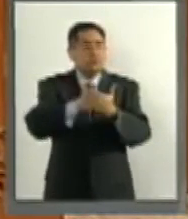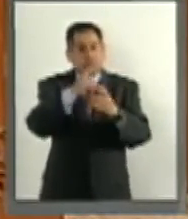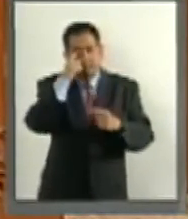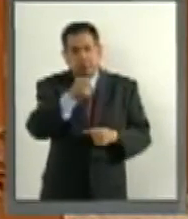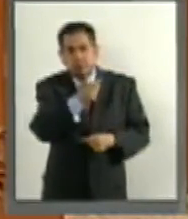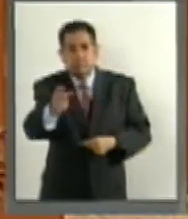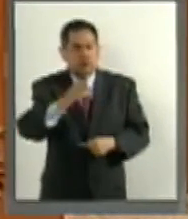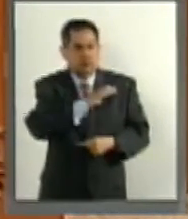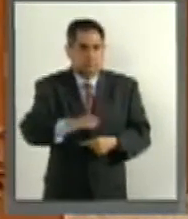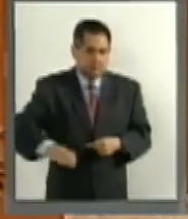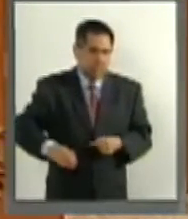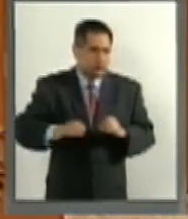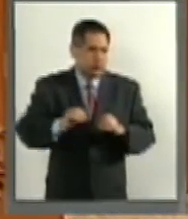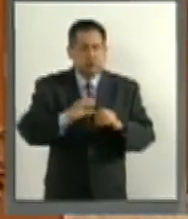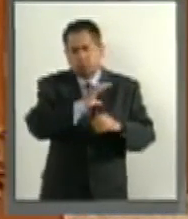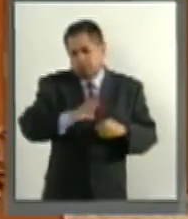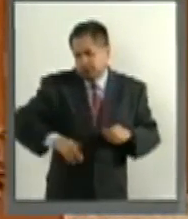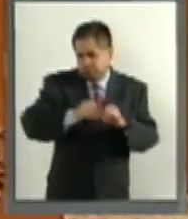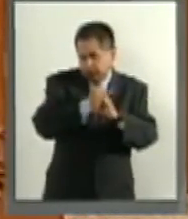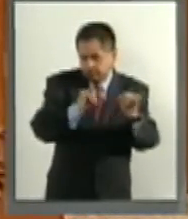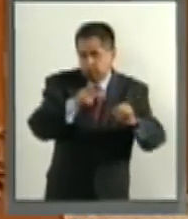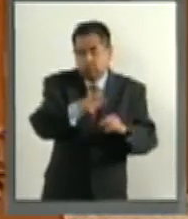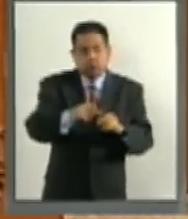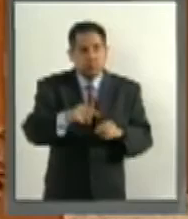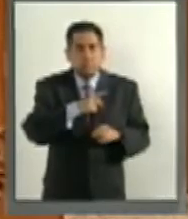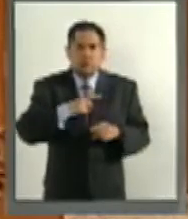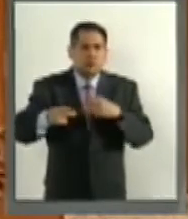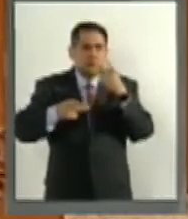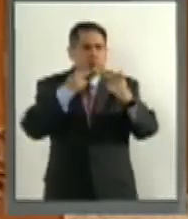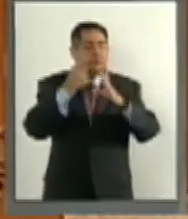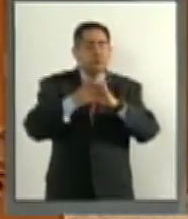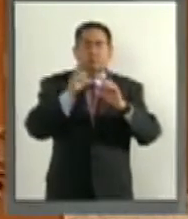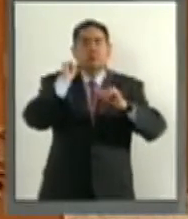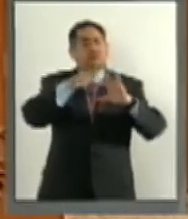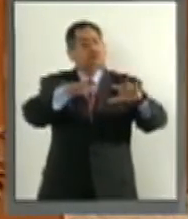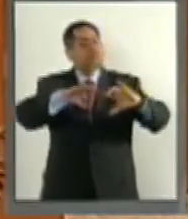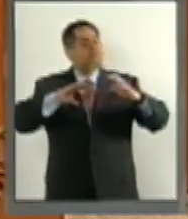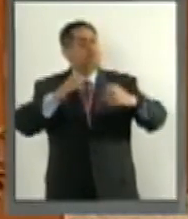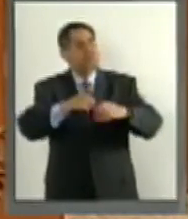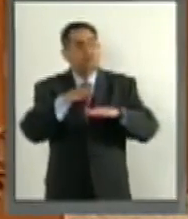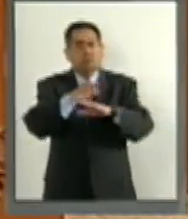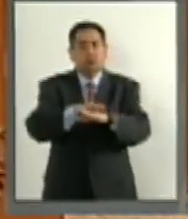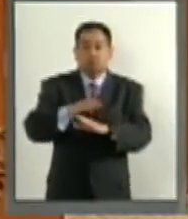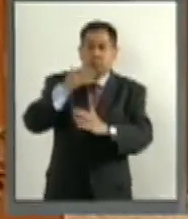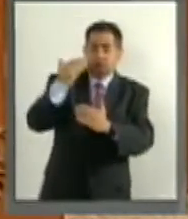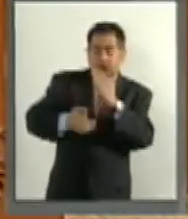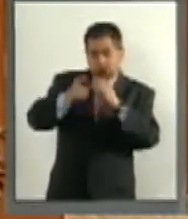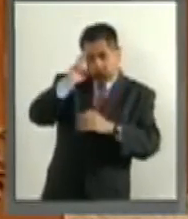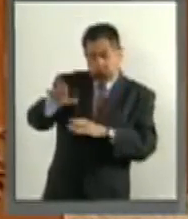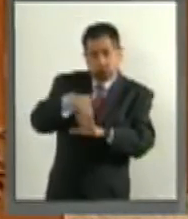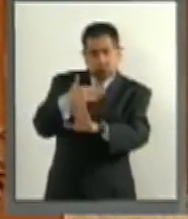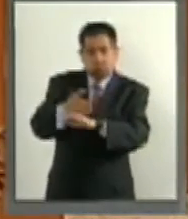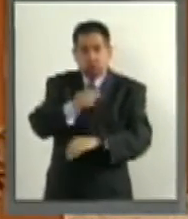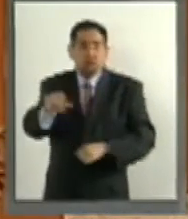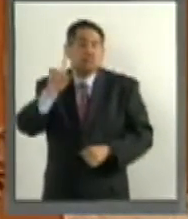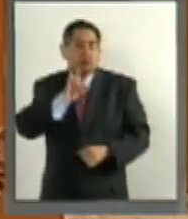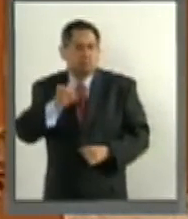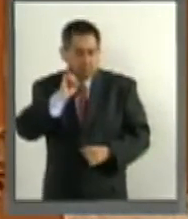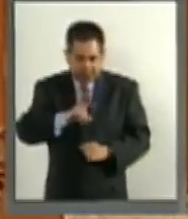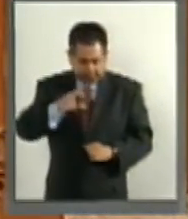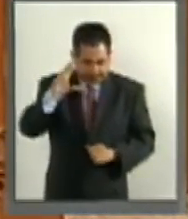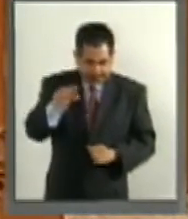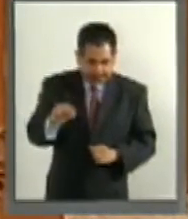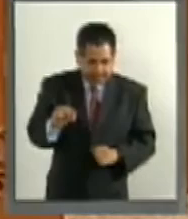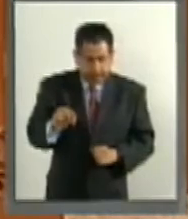candidatos independientes de abstenerse de la realización de cualquier acto que constituya violencia política en razón de género.